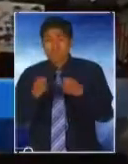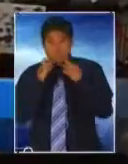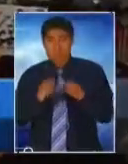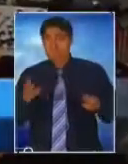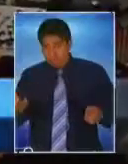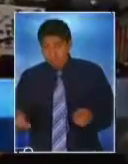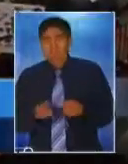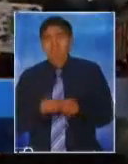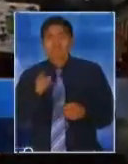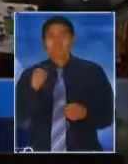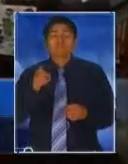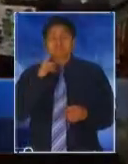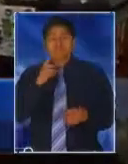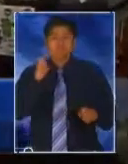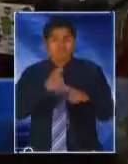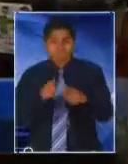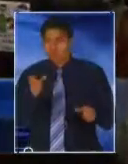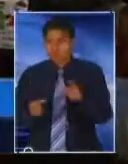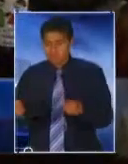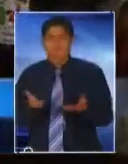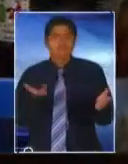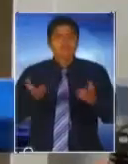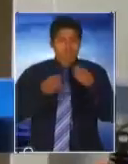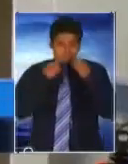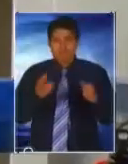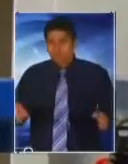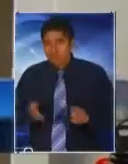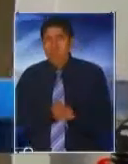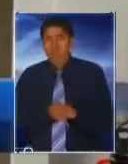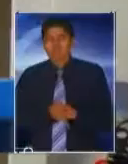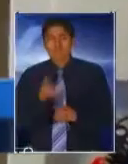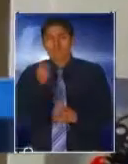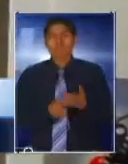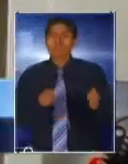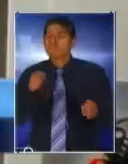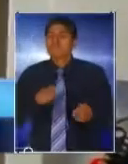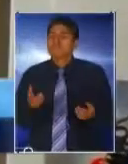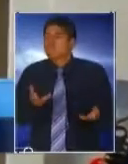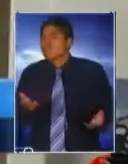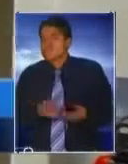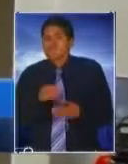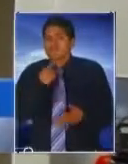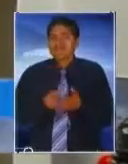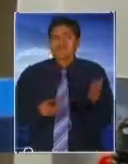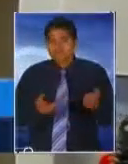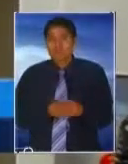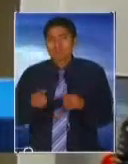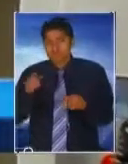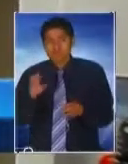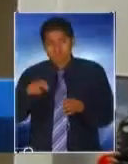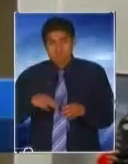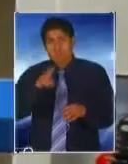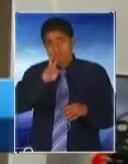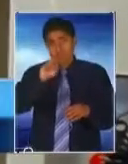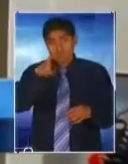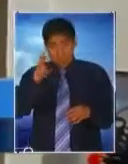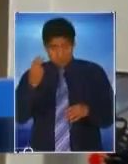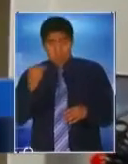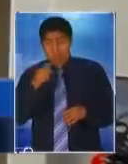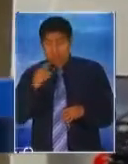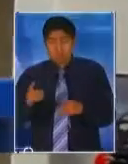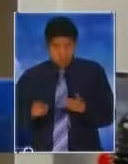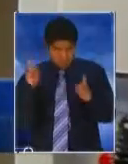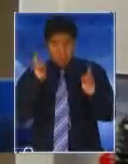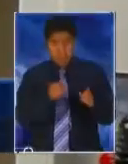pública específicamente o sea ex funcionarios sus servidores públicos lo que sucede es que en el 2012